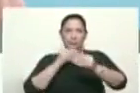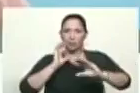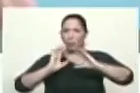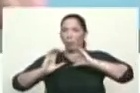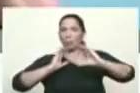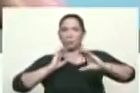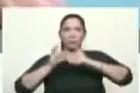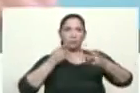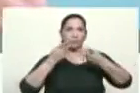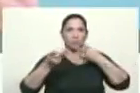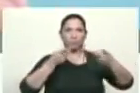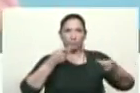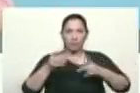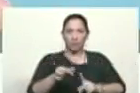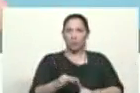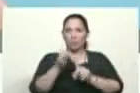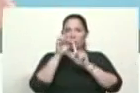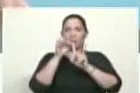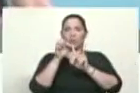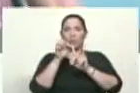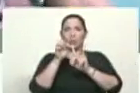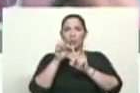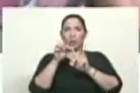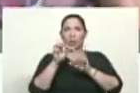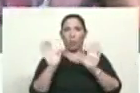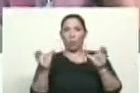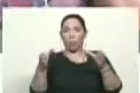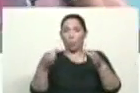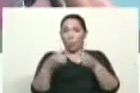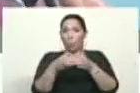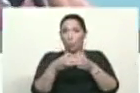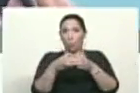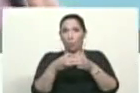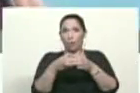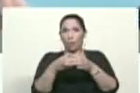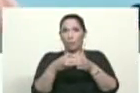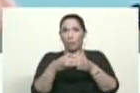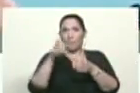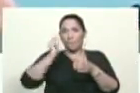conversaciones políticas, se escogió el cuerpo de magistrados y